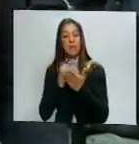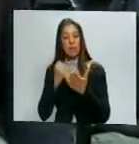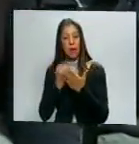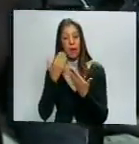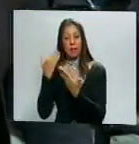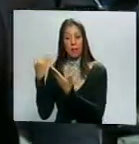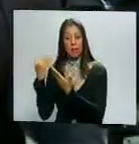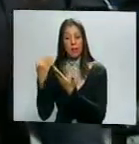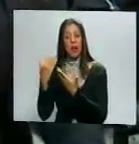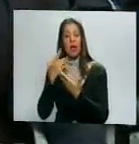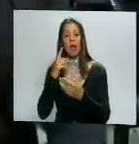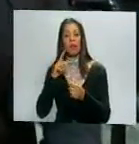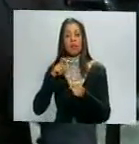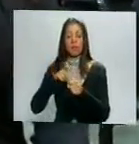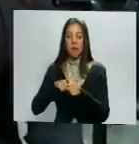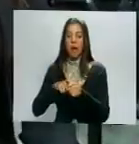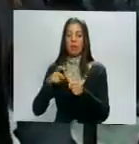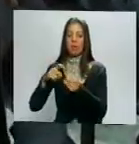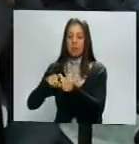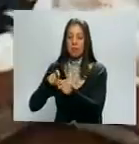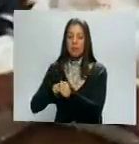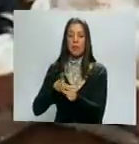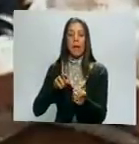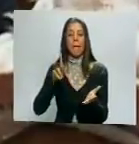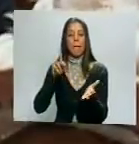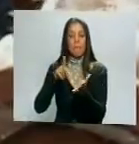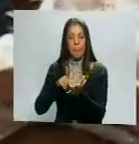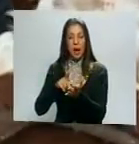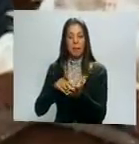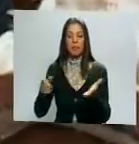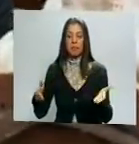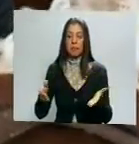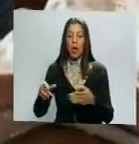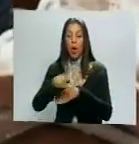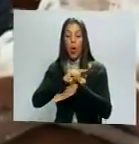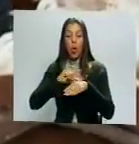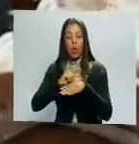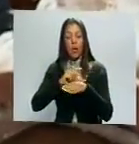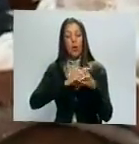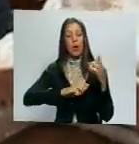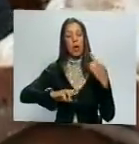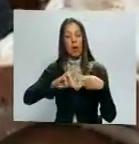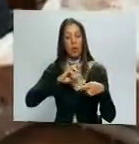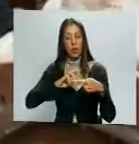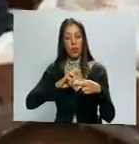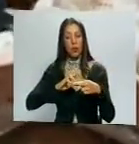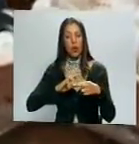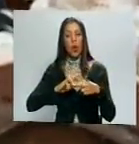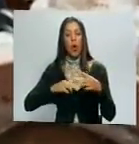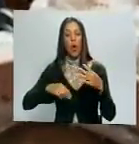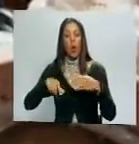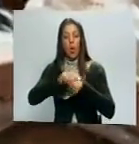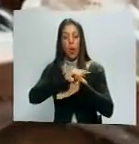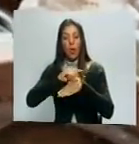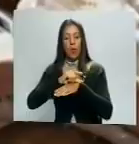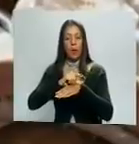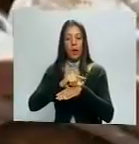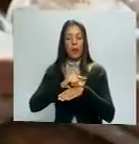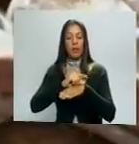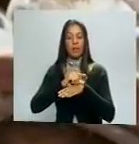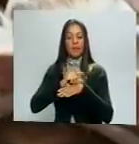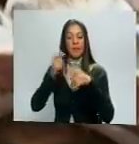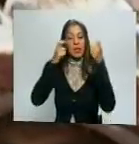de la amplia inclusión y de la amplia participación que ha tenido el gobierno revolucionario, el gobierno patriota, desde